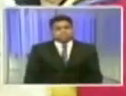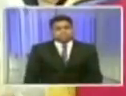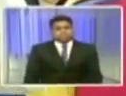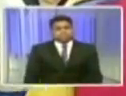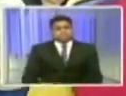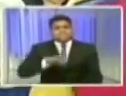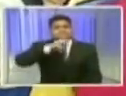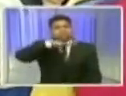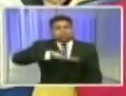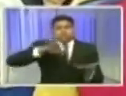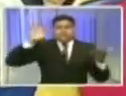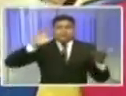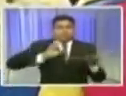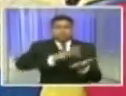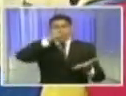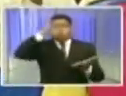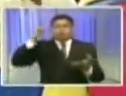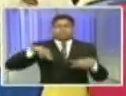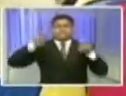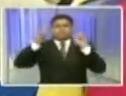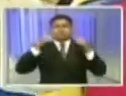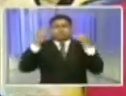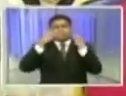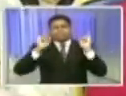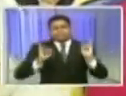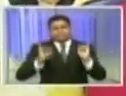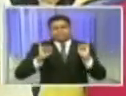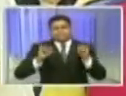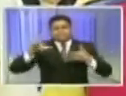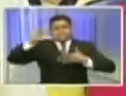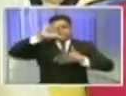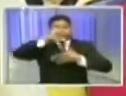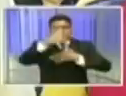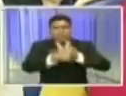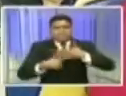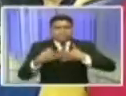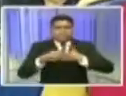historia gloriosa de la nueva independencia de América Latina y el Caribe.